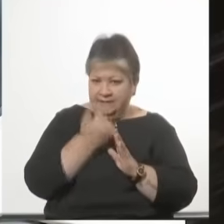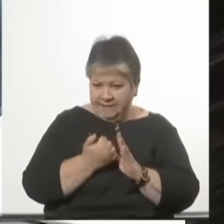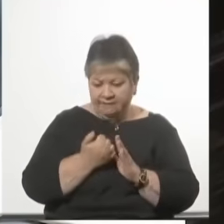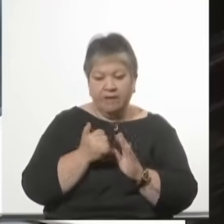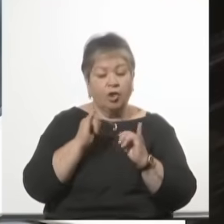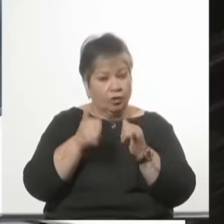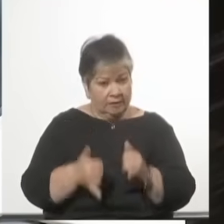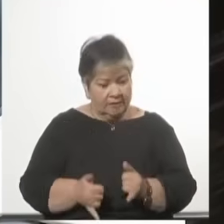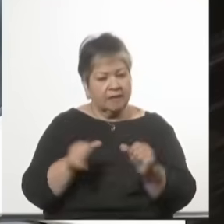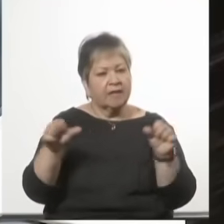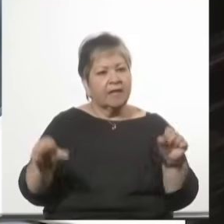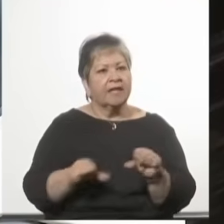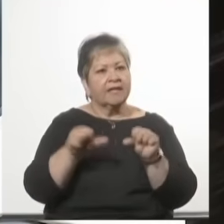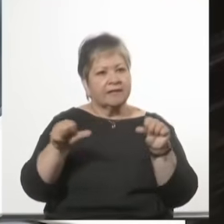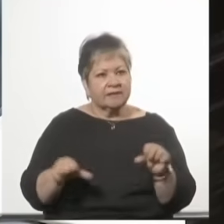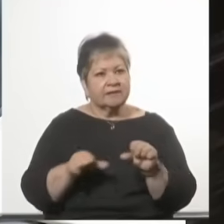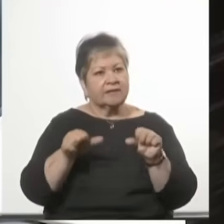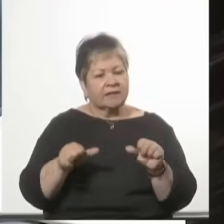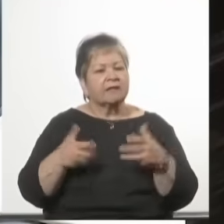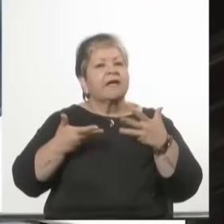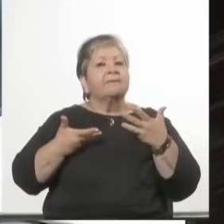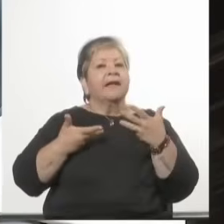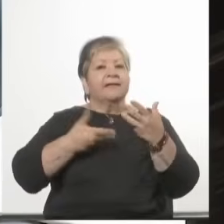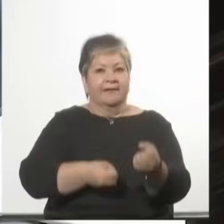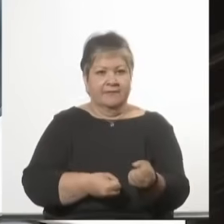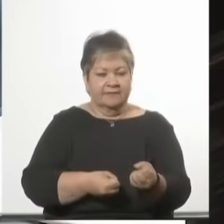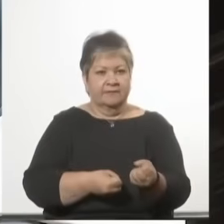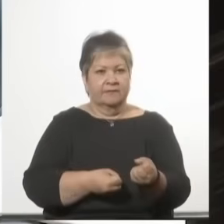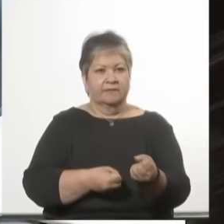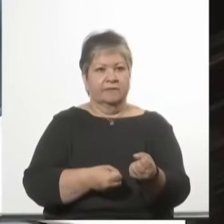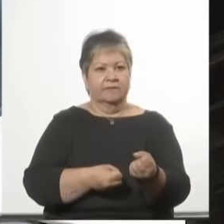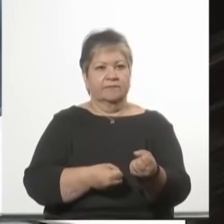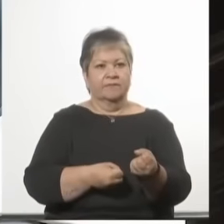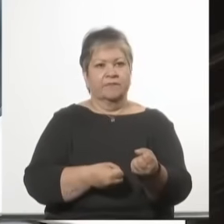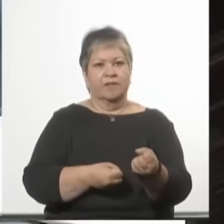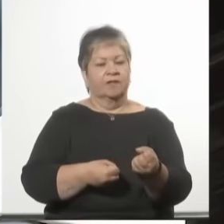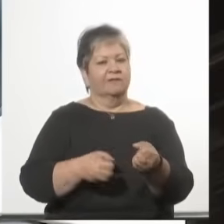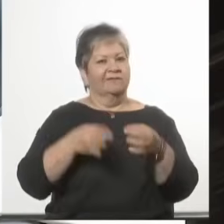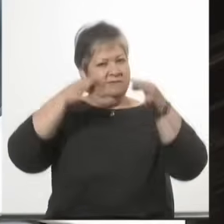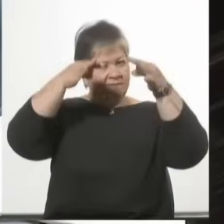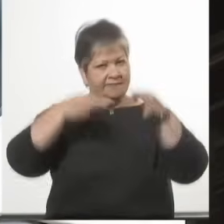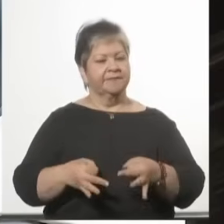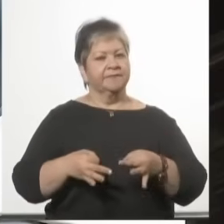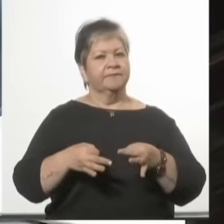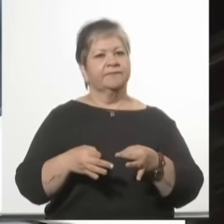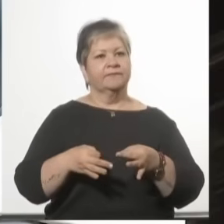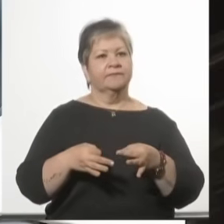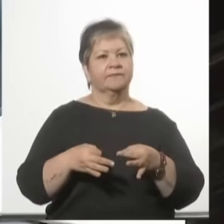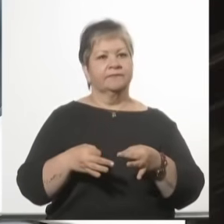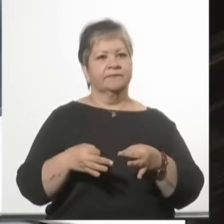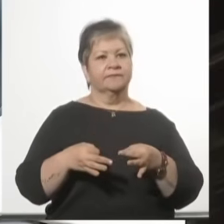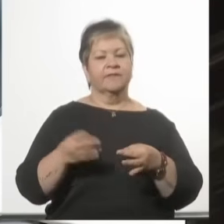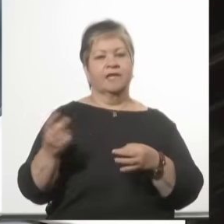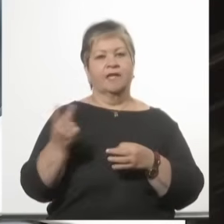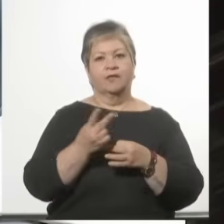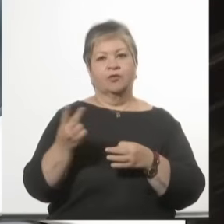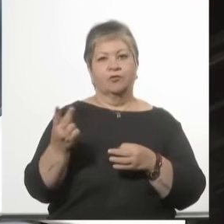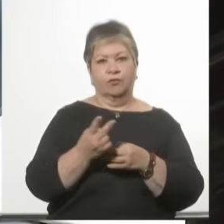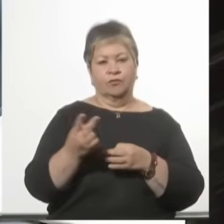vamos a hacer, señora Presidenta, es respaldar, pero profundamente, a los